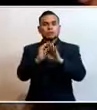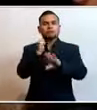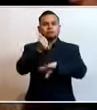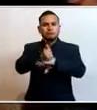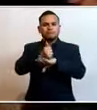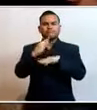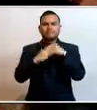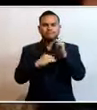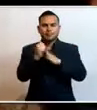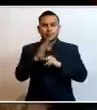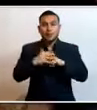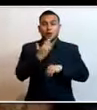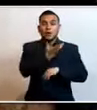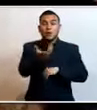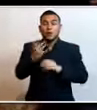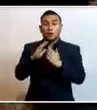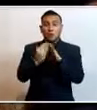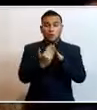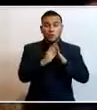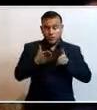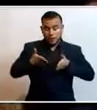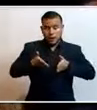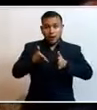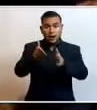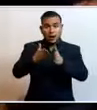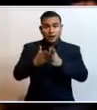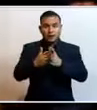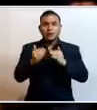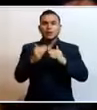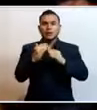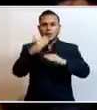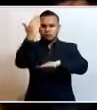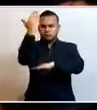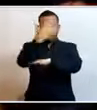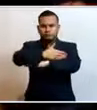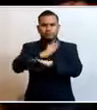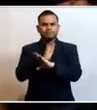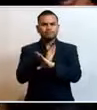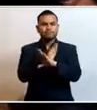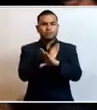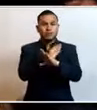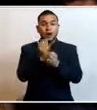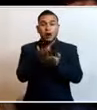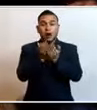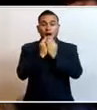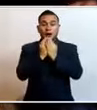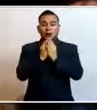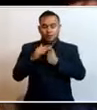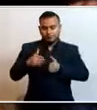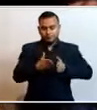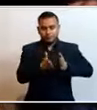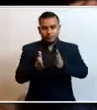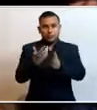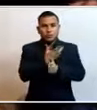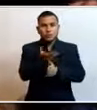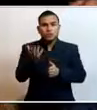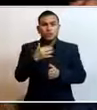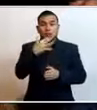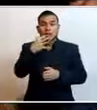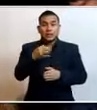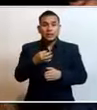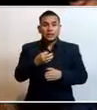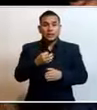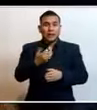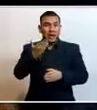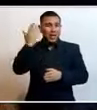darle a las comunidades sus calles de regreso, sus muros de contención. Arreglar los ríos, las quebradas, todo lo que nos hizo en el